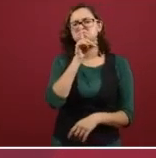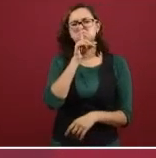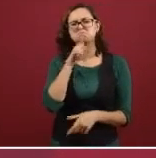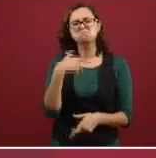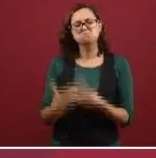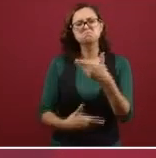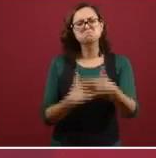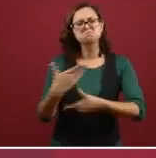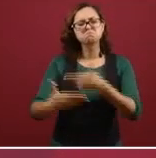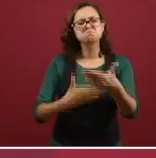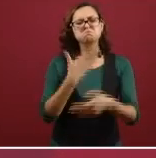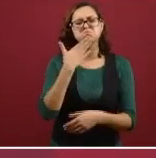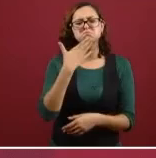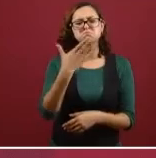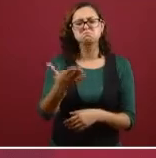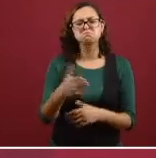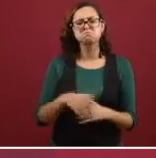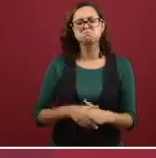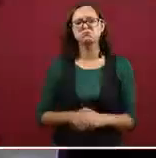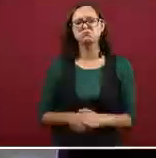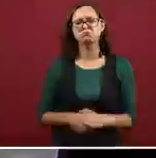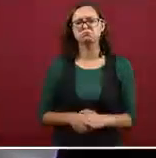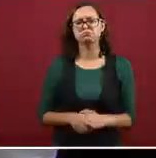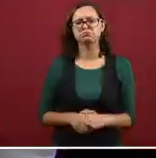bien. Eso es lo que